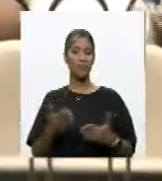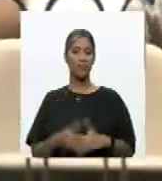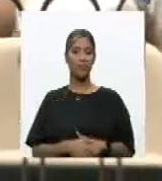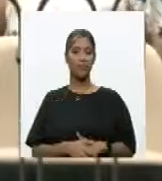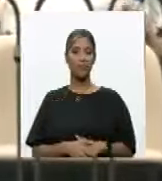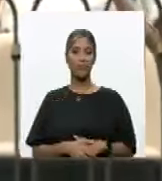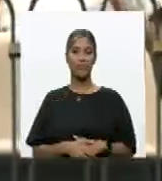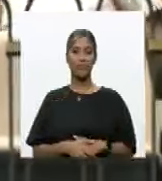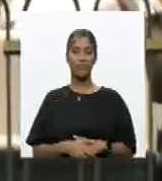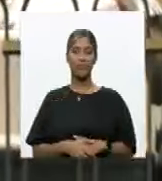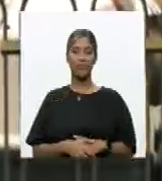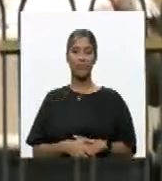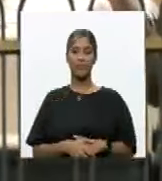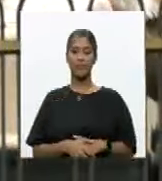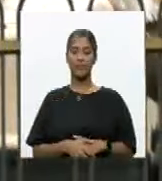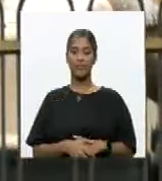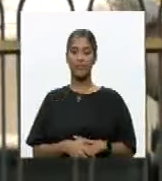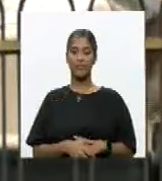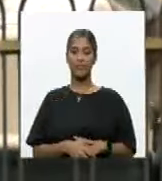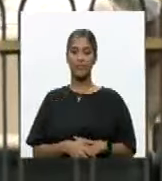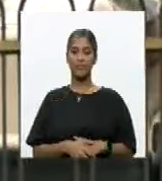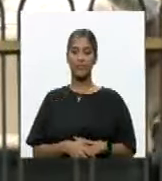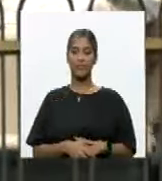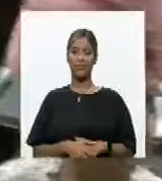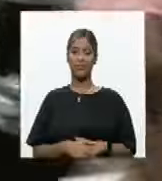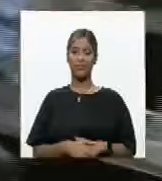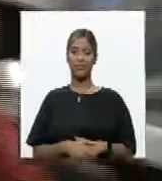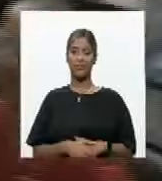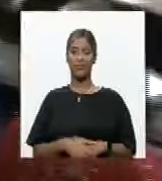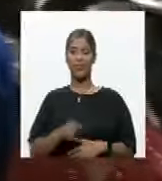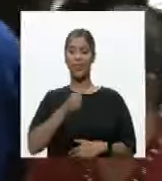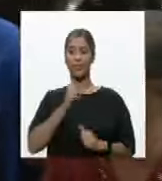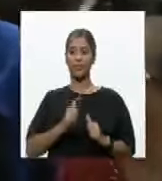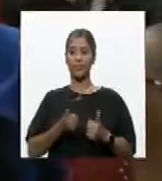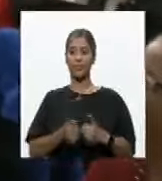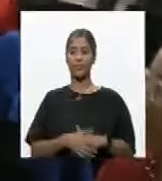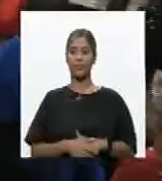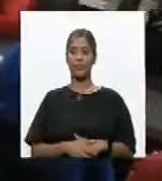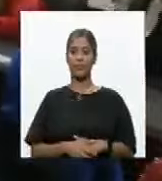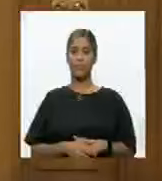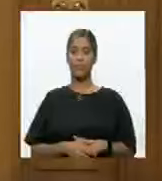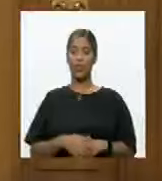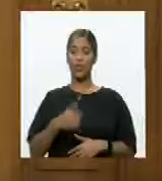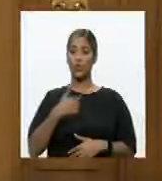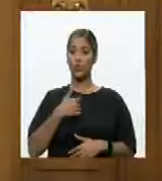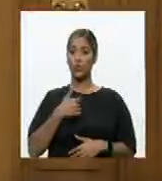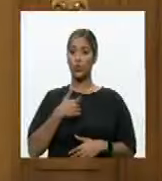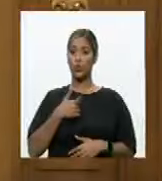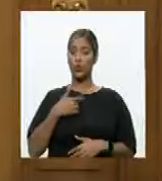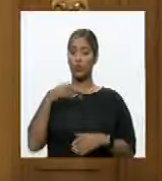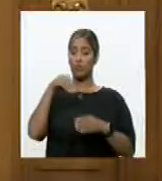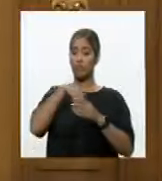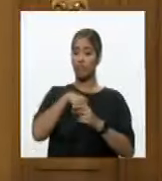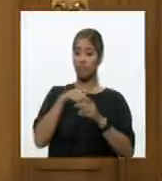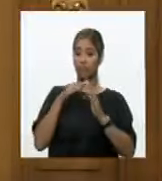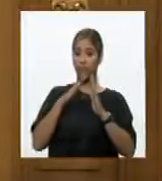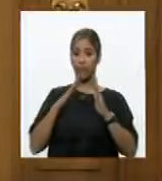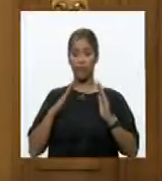No, lo hubiéramos agarrado de antes. ¿Ok? Dice así. Yo no me quedo en la casa, pues